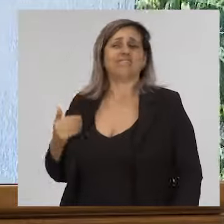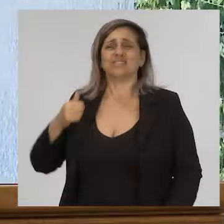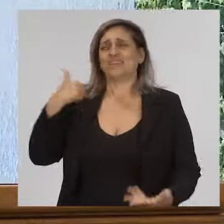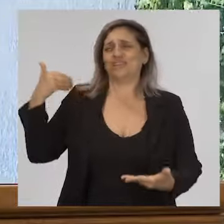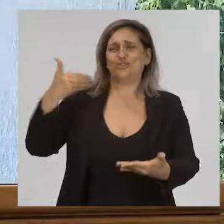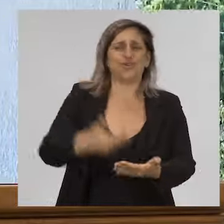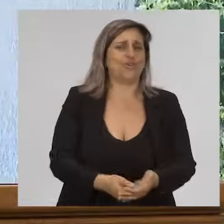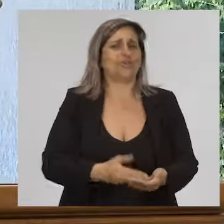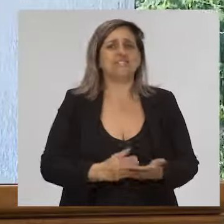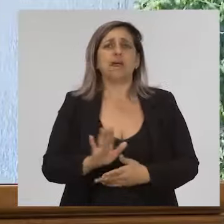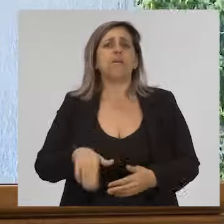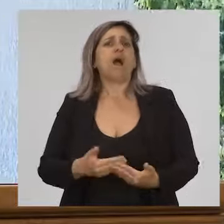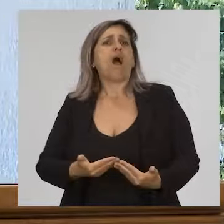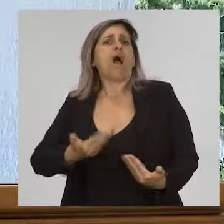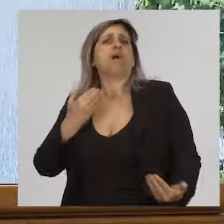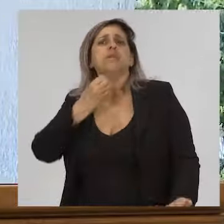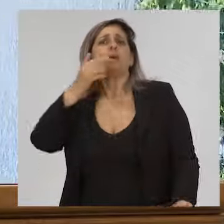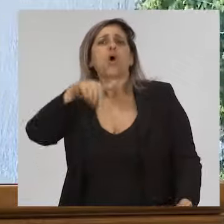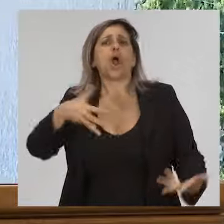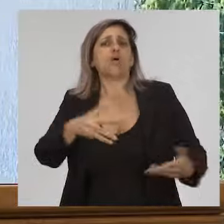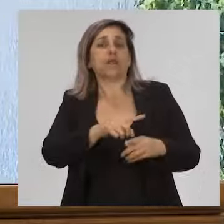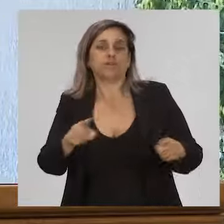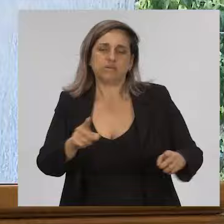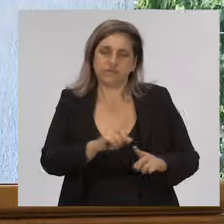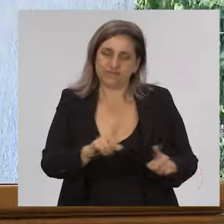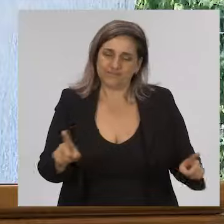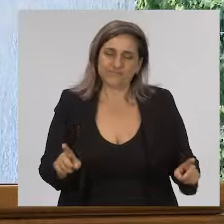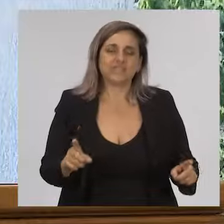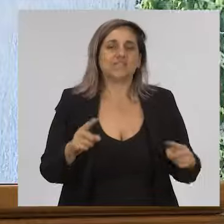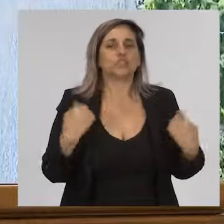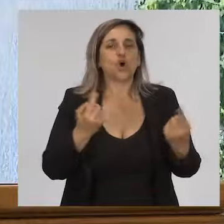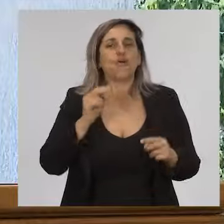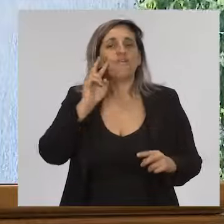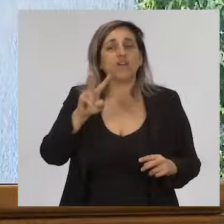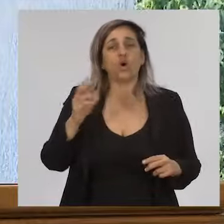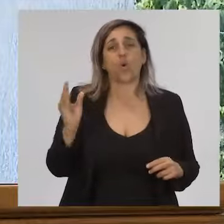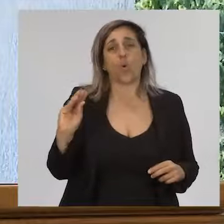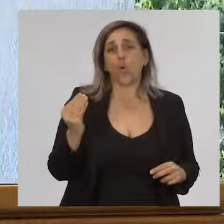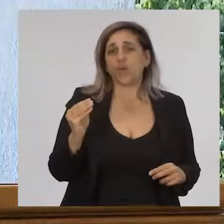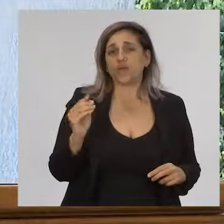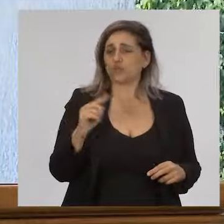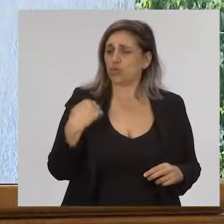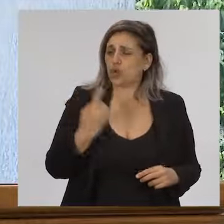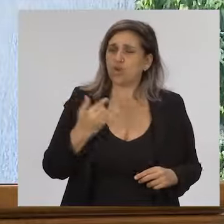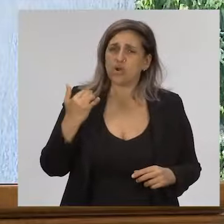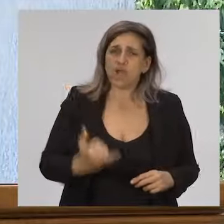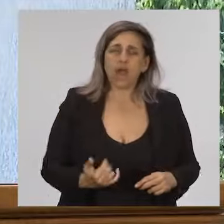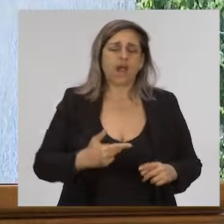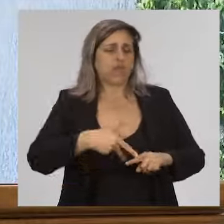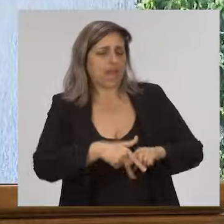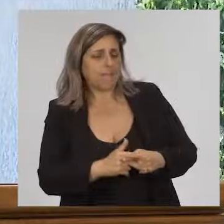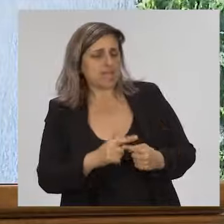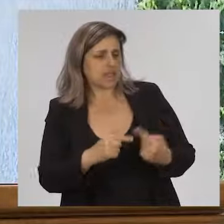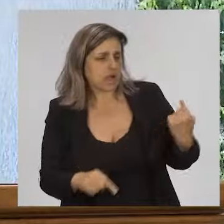siempre hubo eso, pero no nos aferremos a eso. Yo digo hoy tranquilamente que veo que la juventud, con las herramientas que